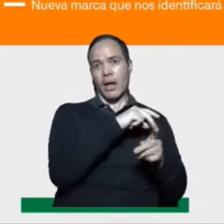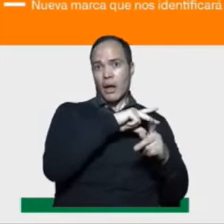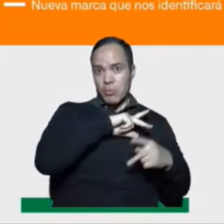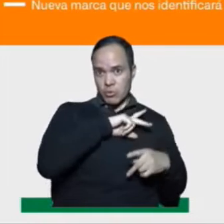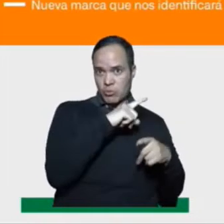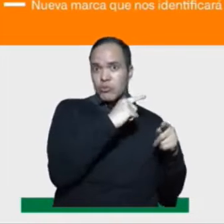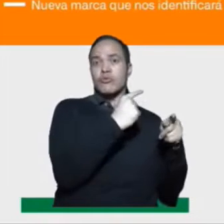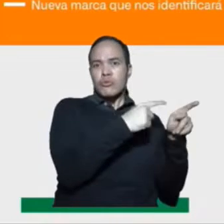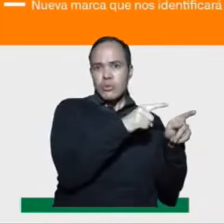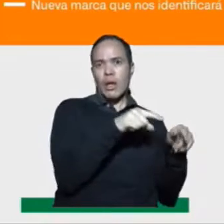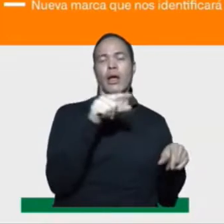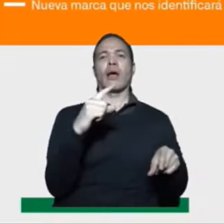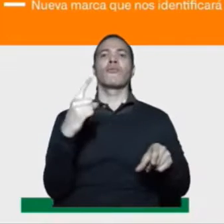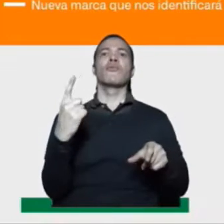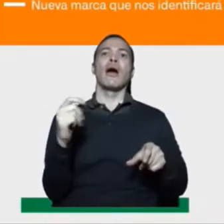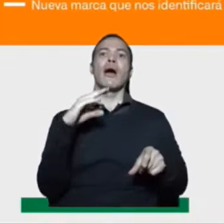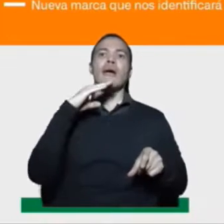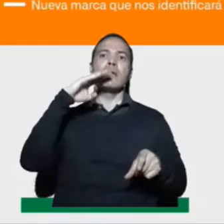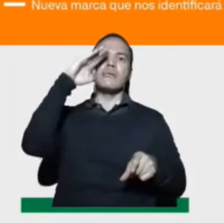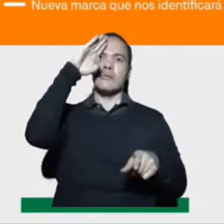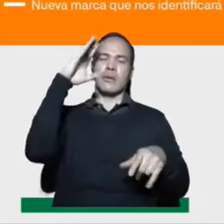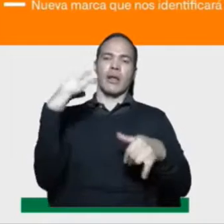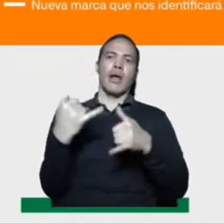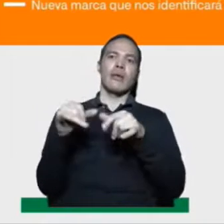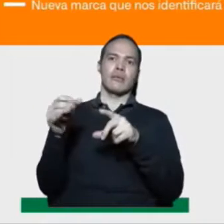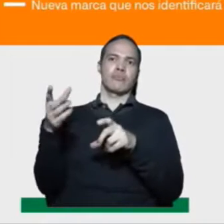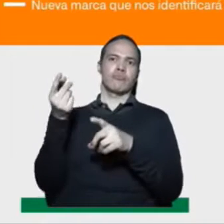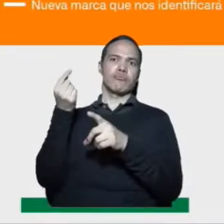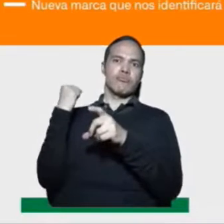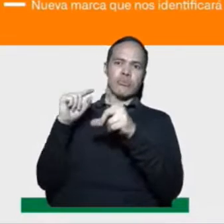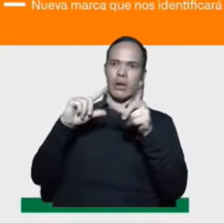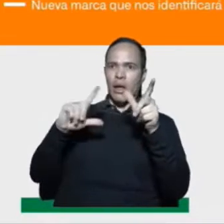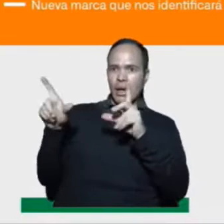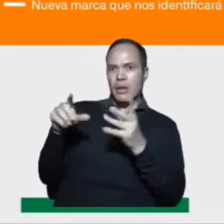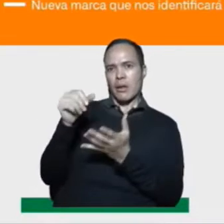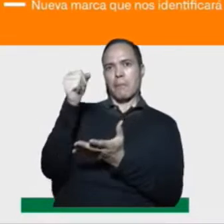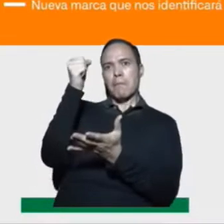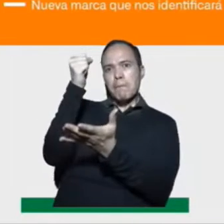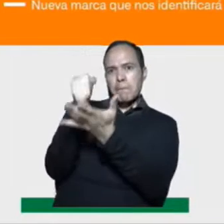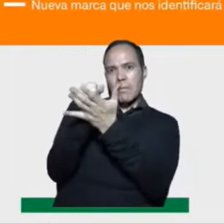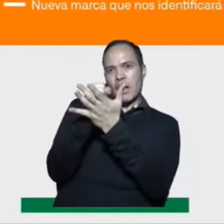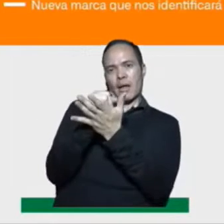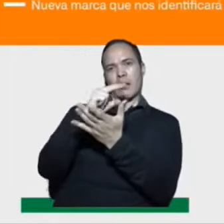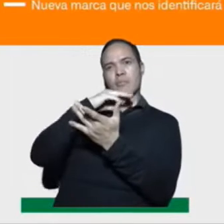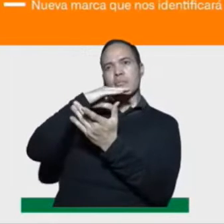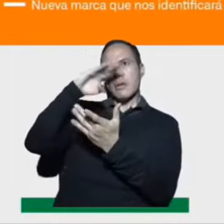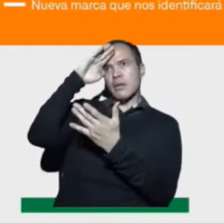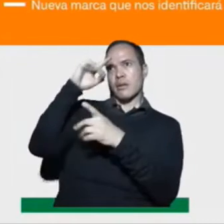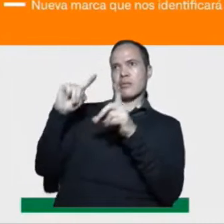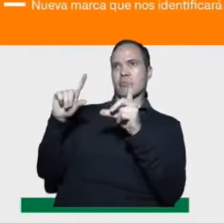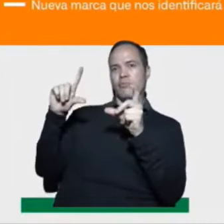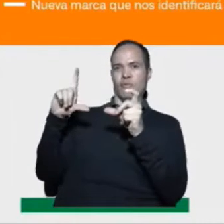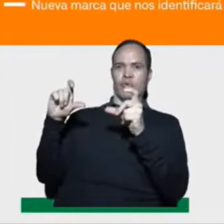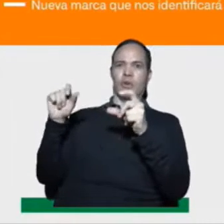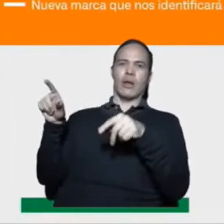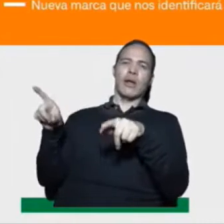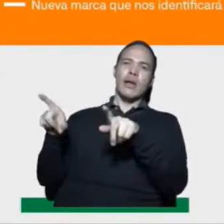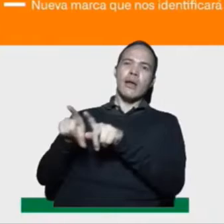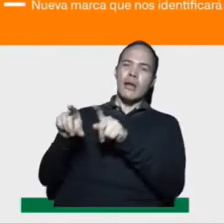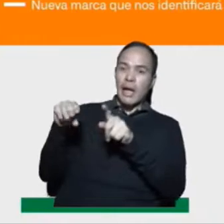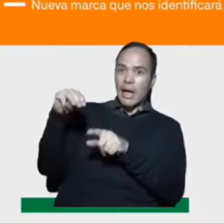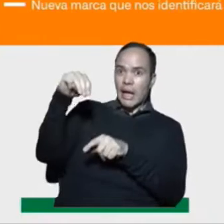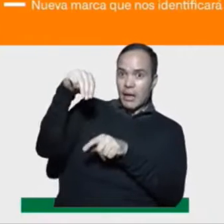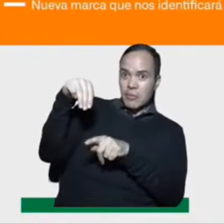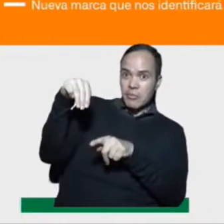propia, ¿cierto? La marca de Medellín, donde ustedes pueden observar no solamente en la letra M y en la N la conformación de